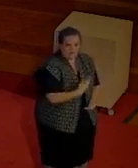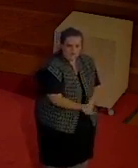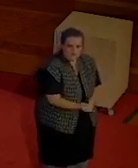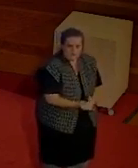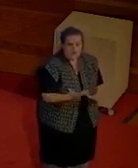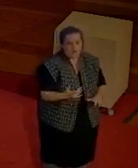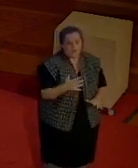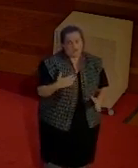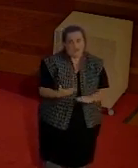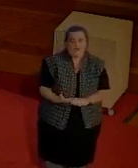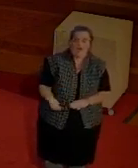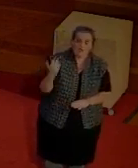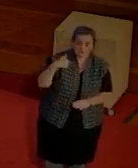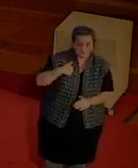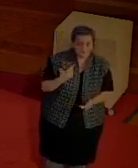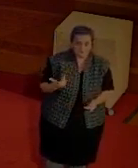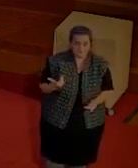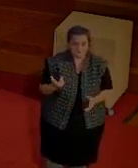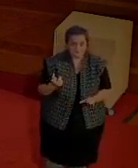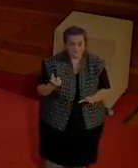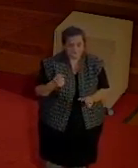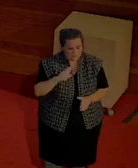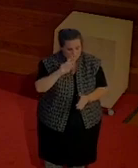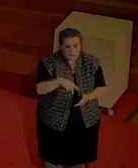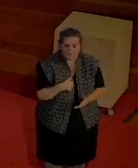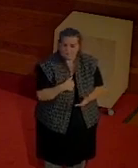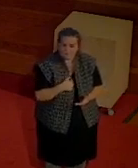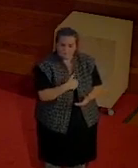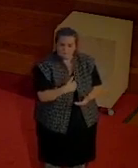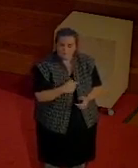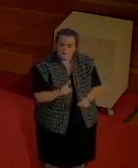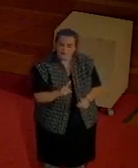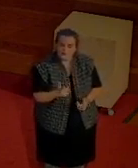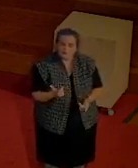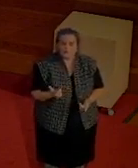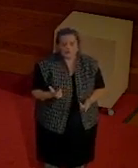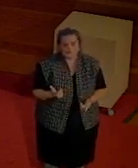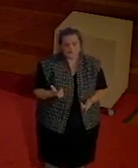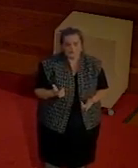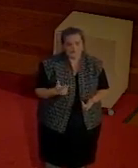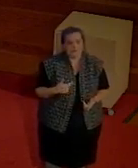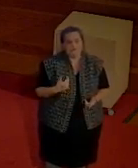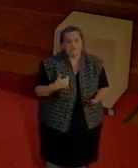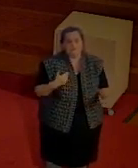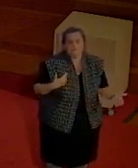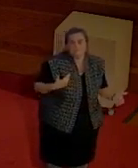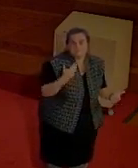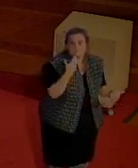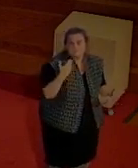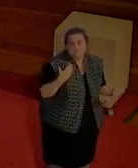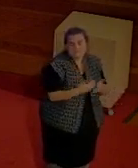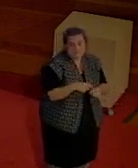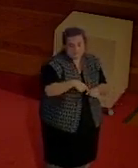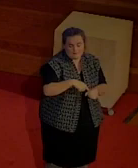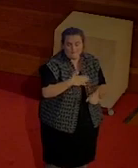cartas yo no estaba no me reconociste como tal yo no estaba en condiciones de reclamar el espacio